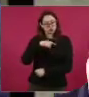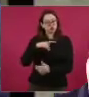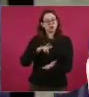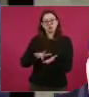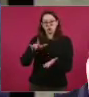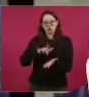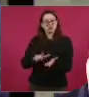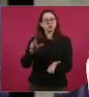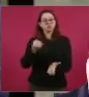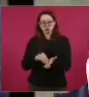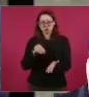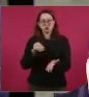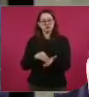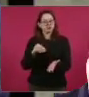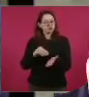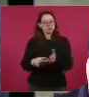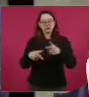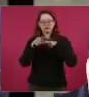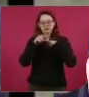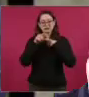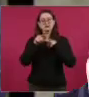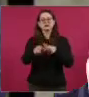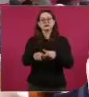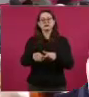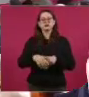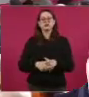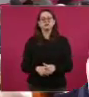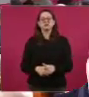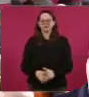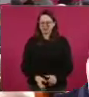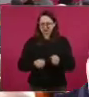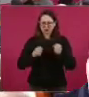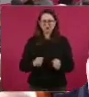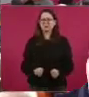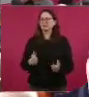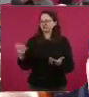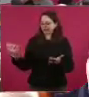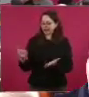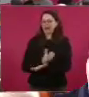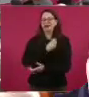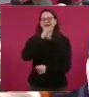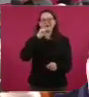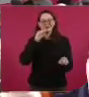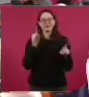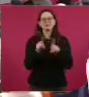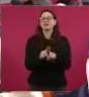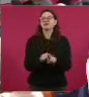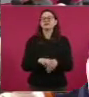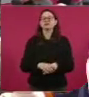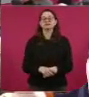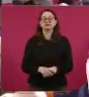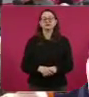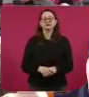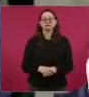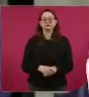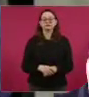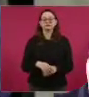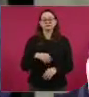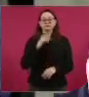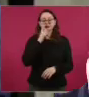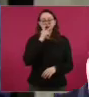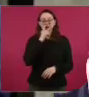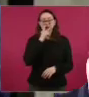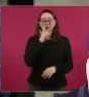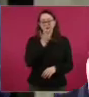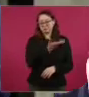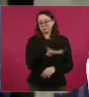y vamos a obtener muy buenos resultados. Este, tenemos con qué,